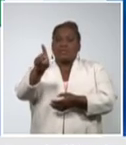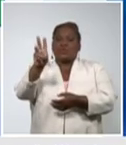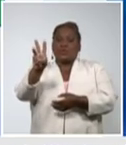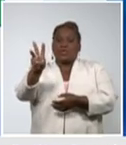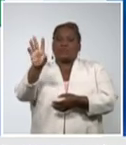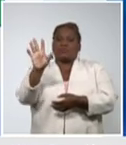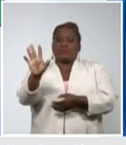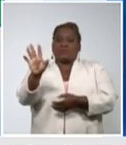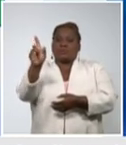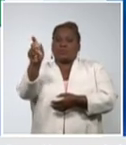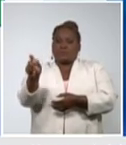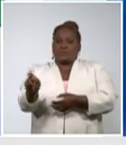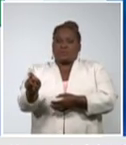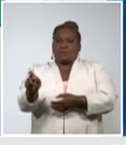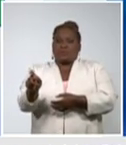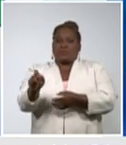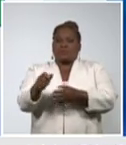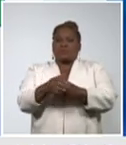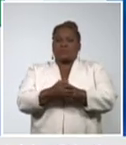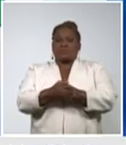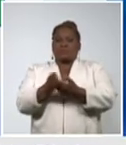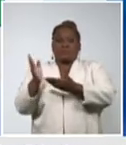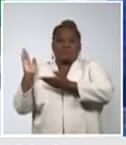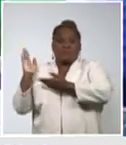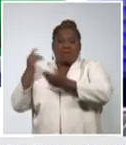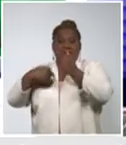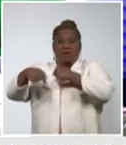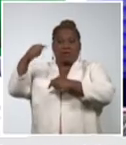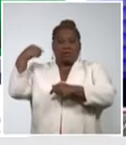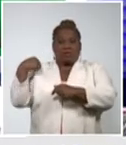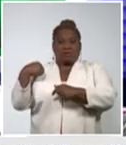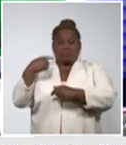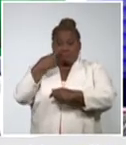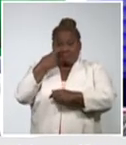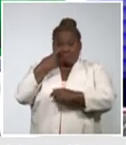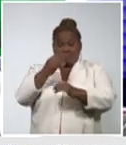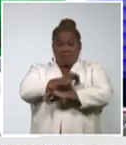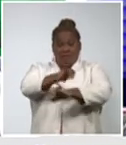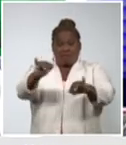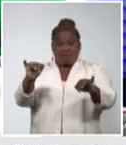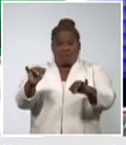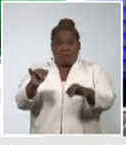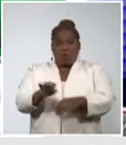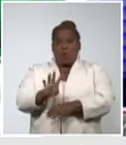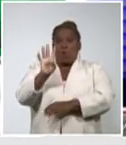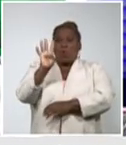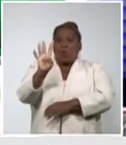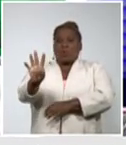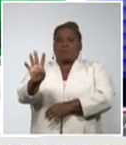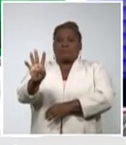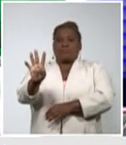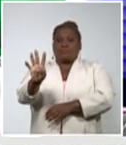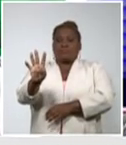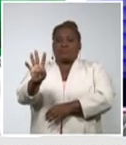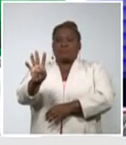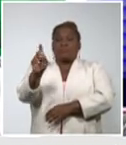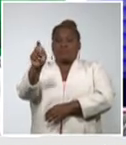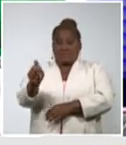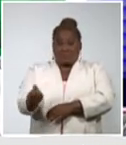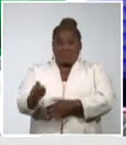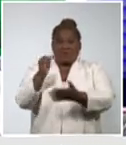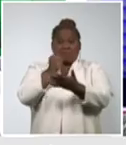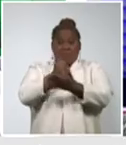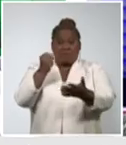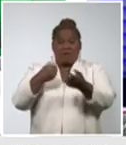personas en el día de ayer. Como habíamos informado, 4 de los casos diagnosticados ayer